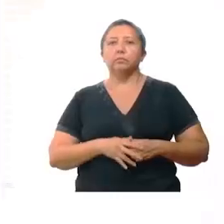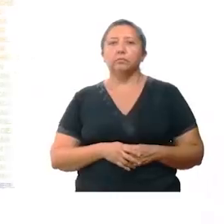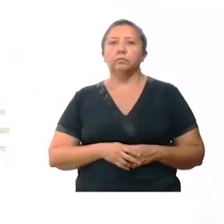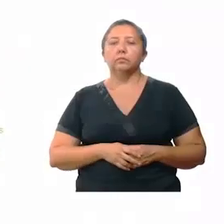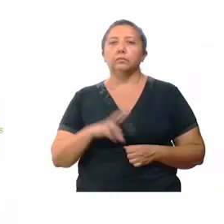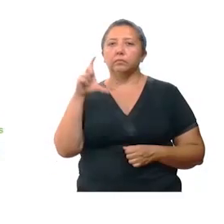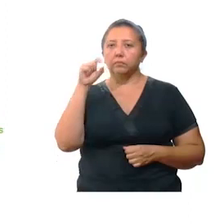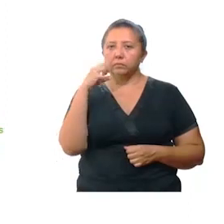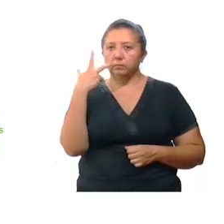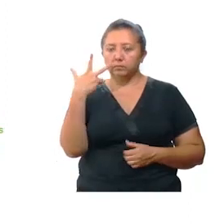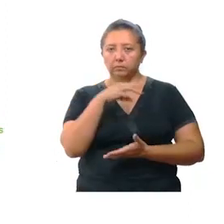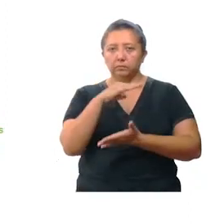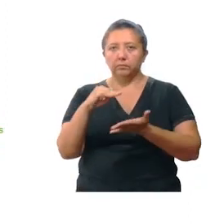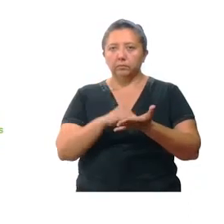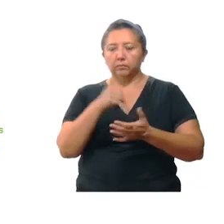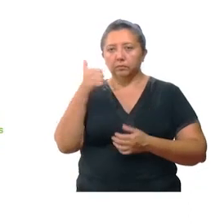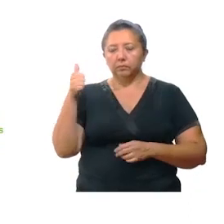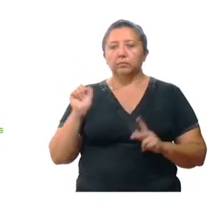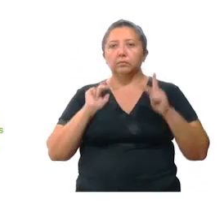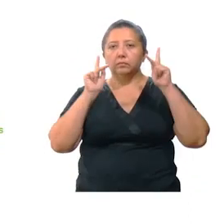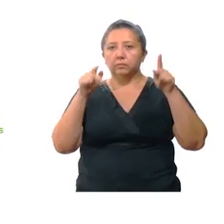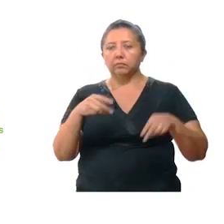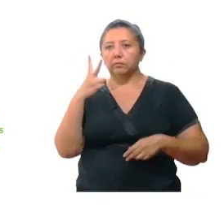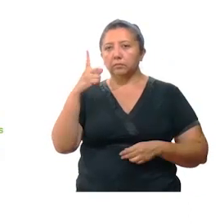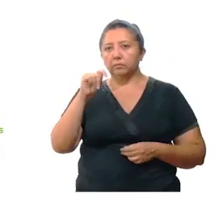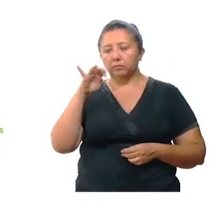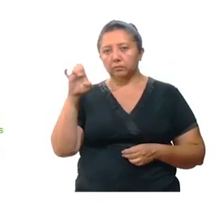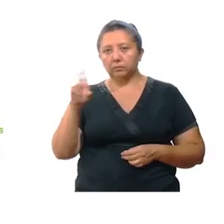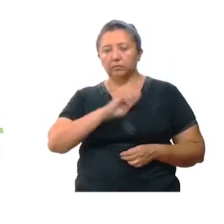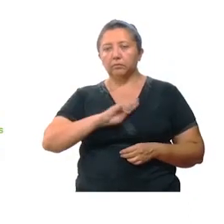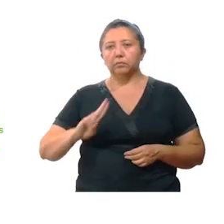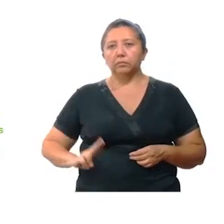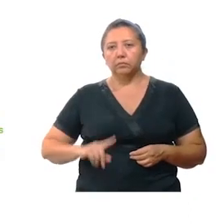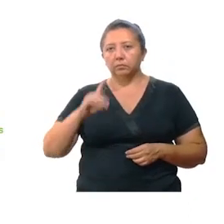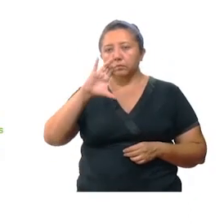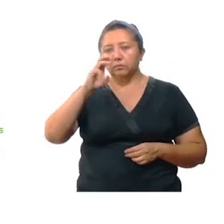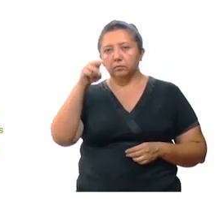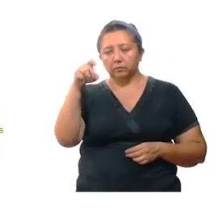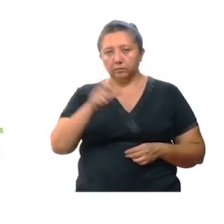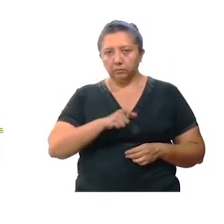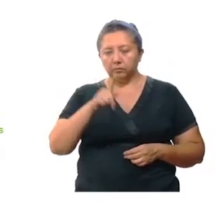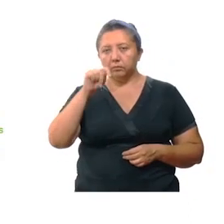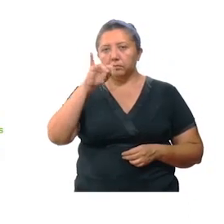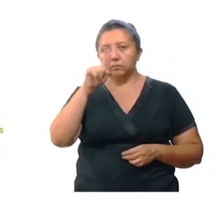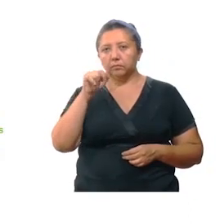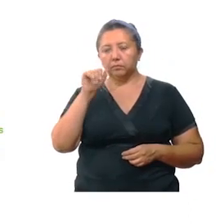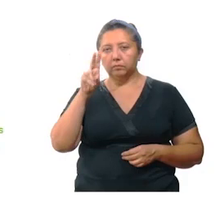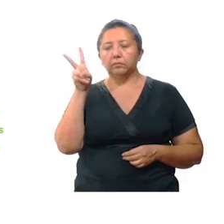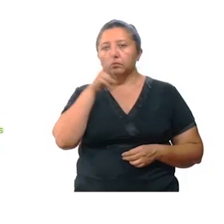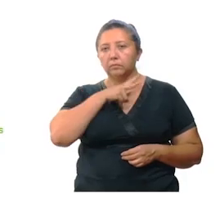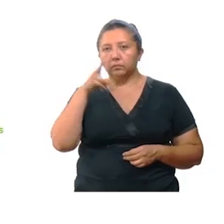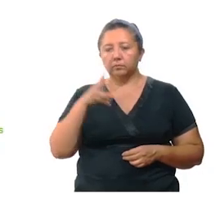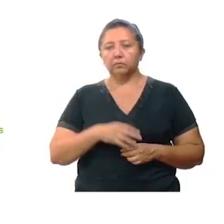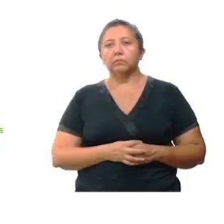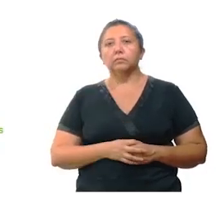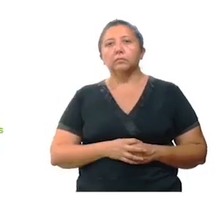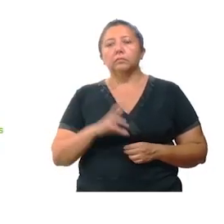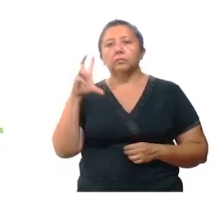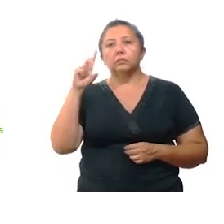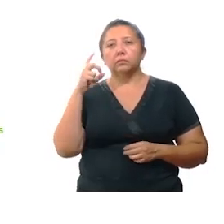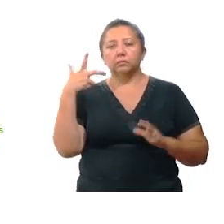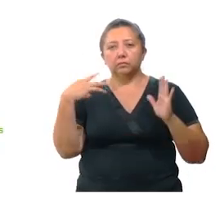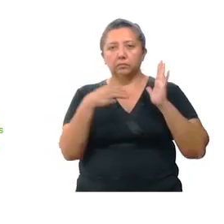coronavirus, 28 en Mérida, 6 en Progreso, 2 en Ticul y en Humán, y 1 en Chemash, Tizimín y Valladolid. De